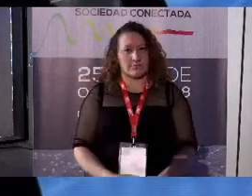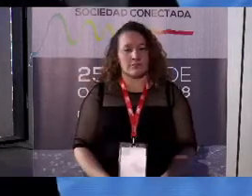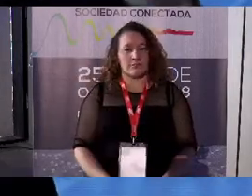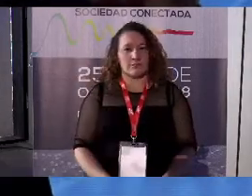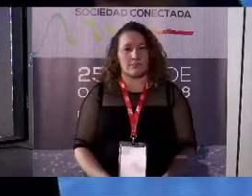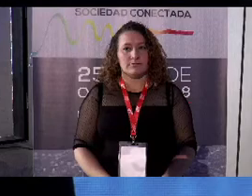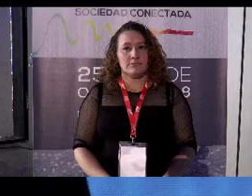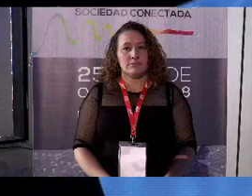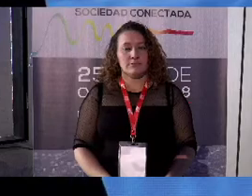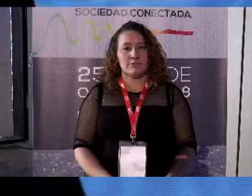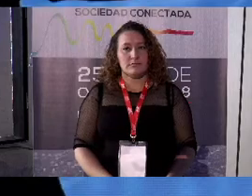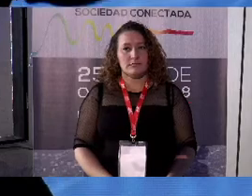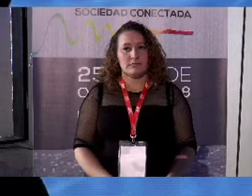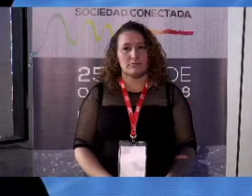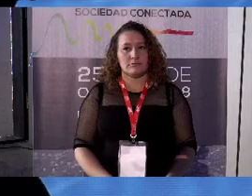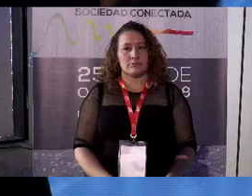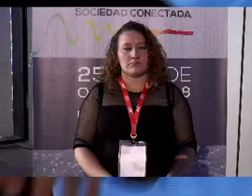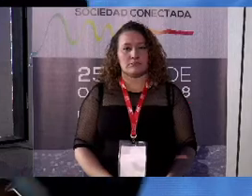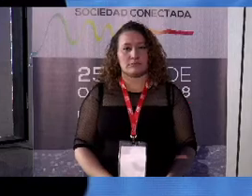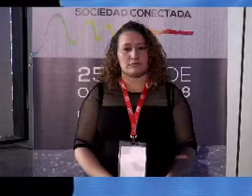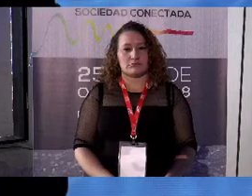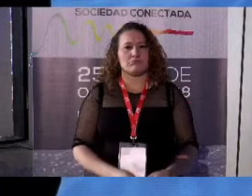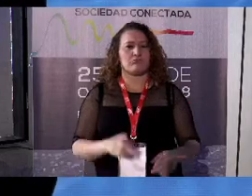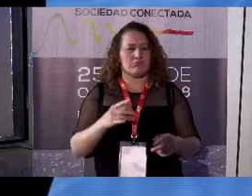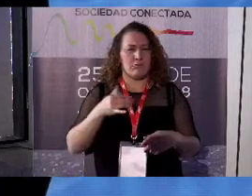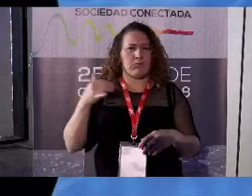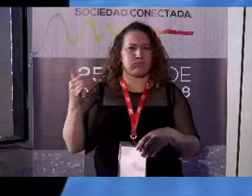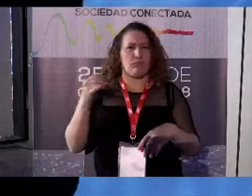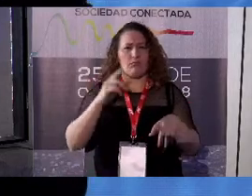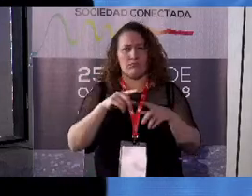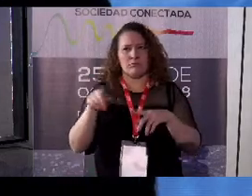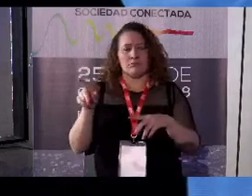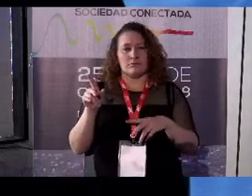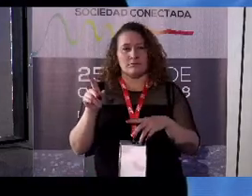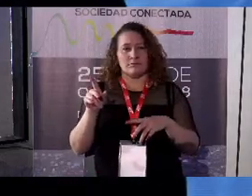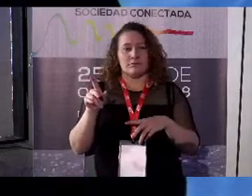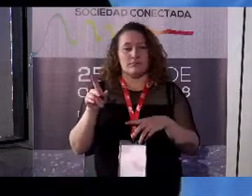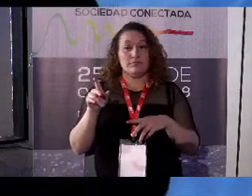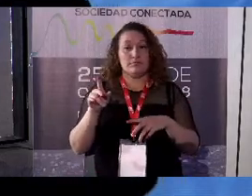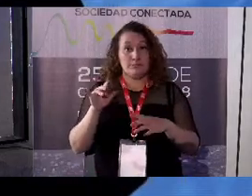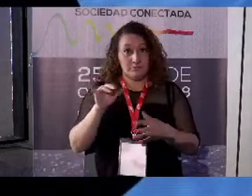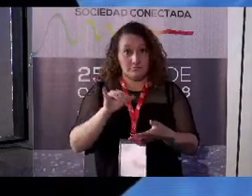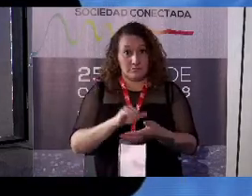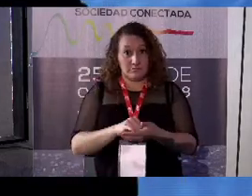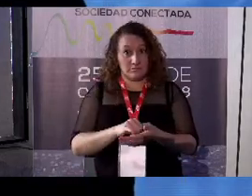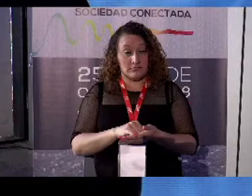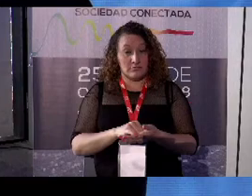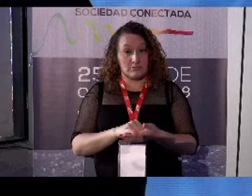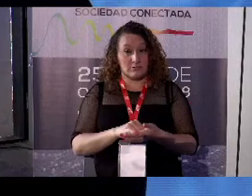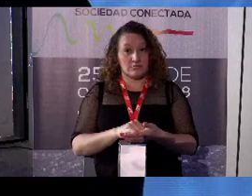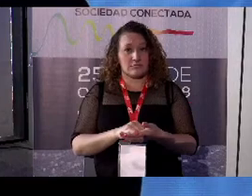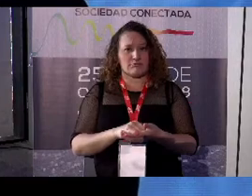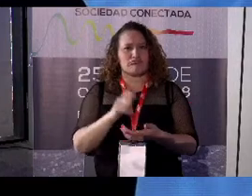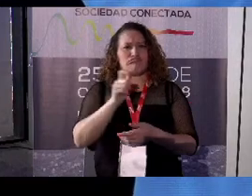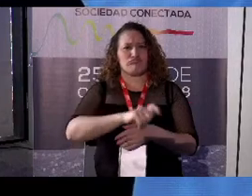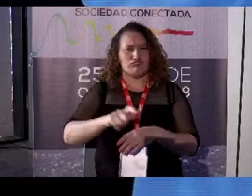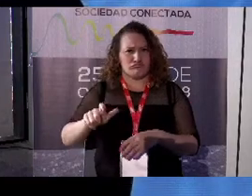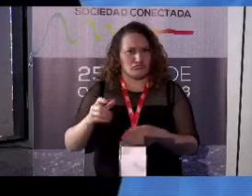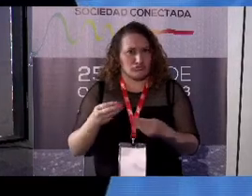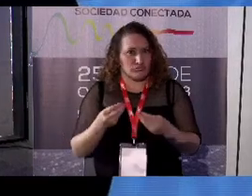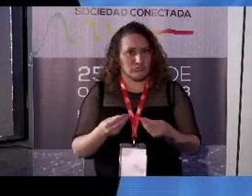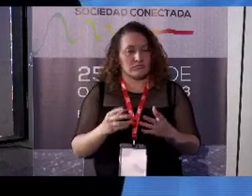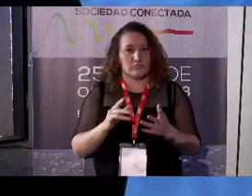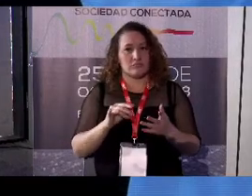eh básicamente ahí uno que otro nada más en ese momento en en ese momento muchas personas